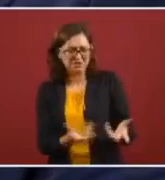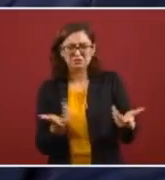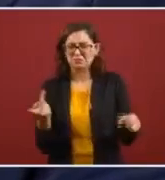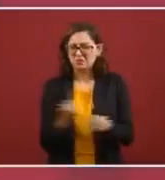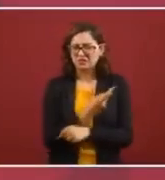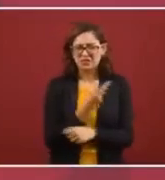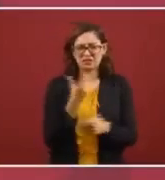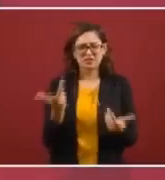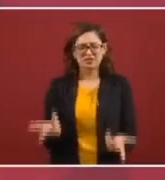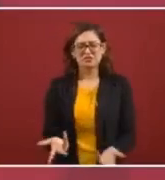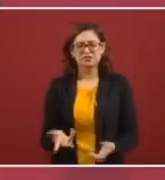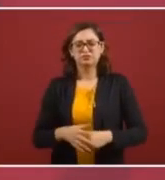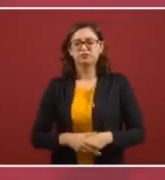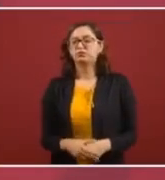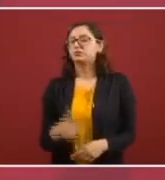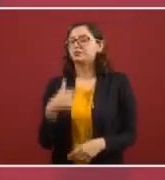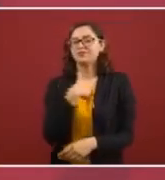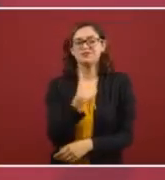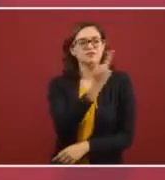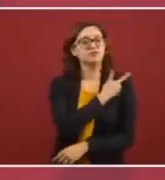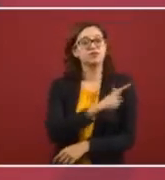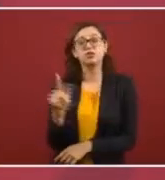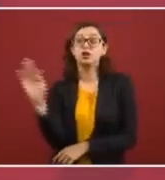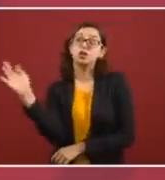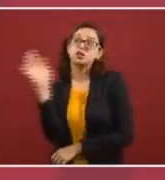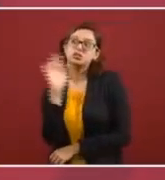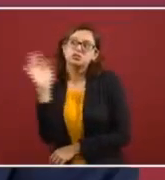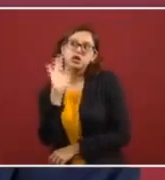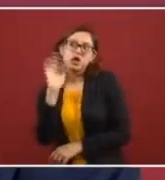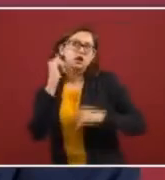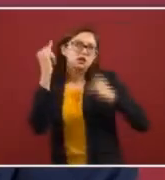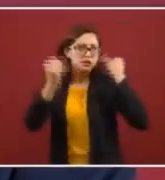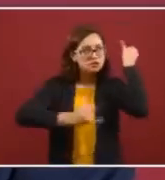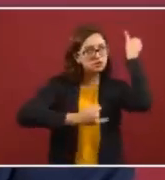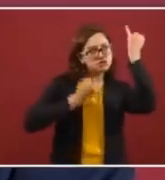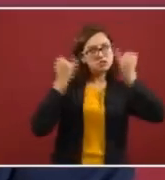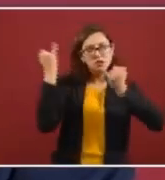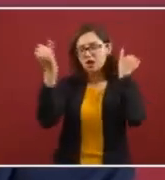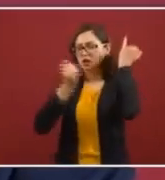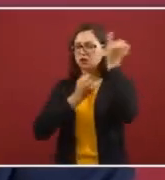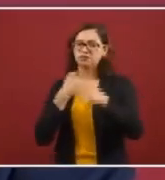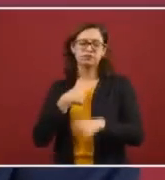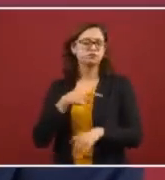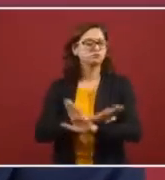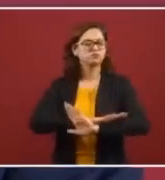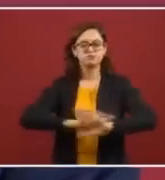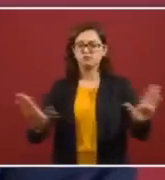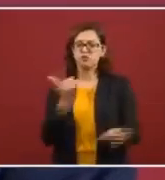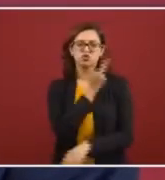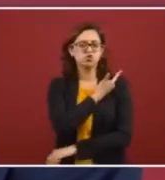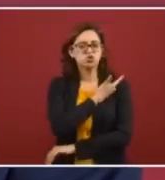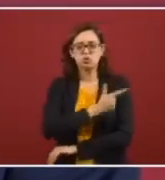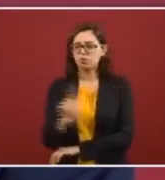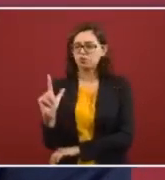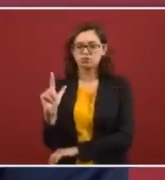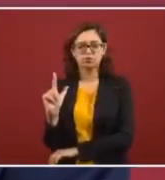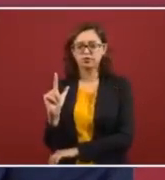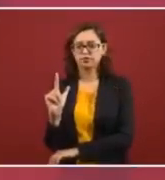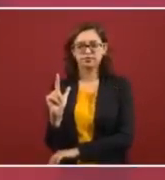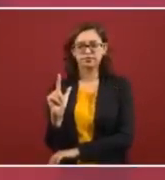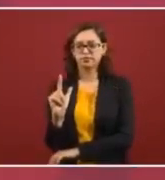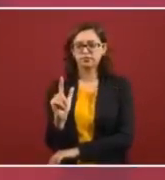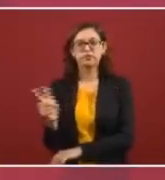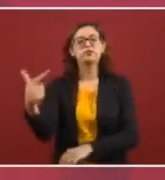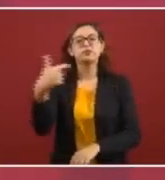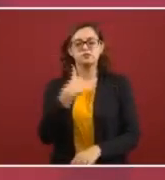no me gusta la especulación. He says, I don't like speculation. Because the guy was saying, did you hear that the